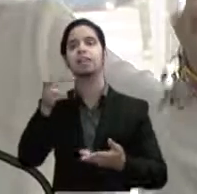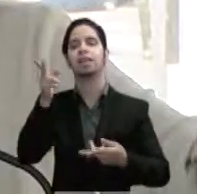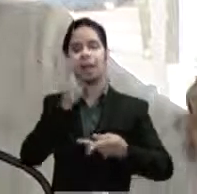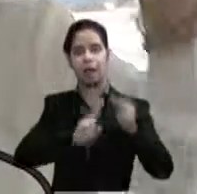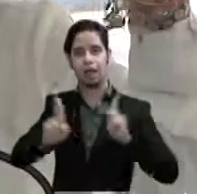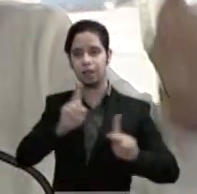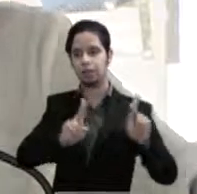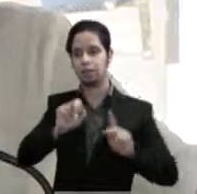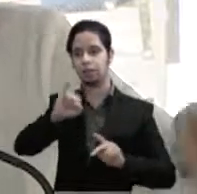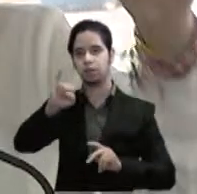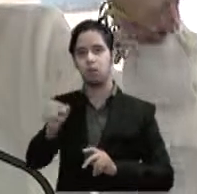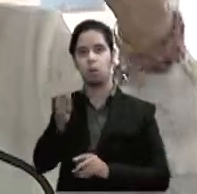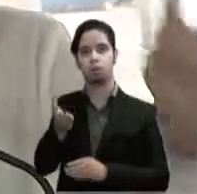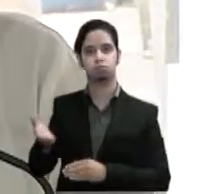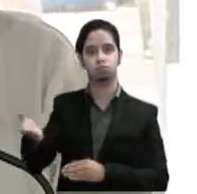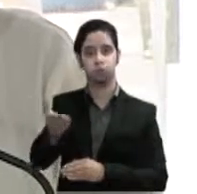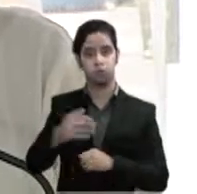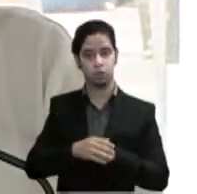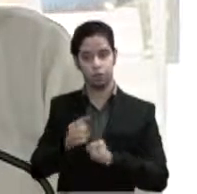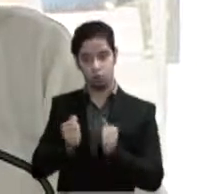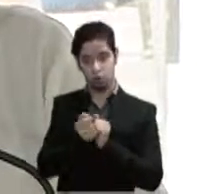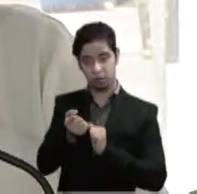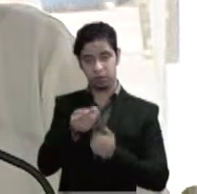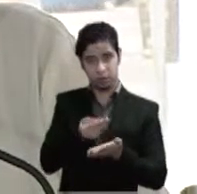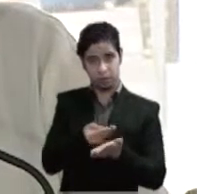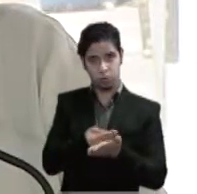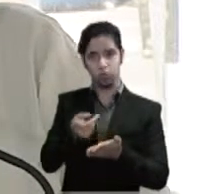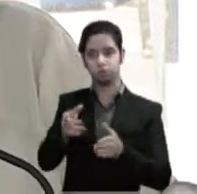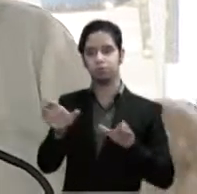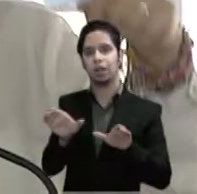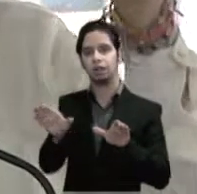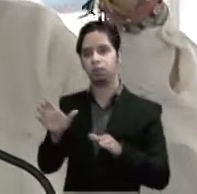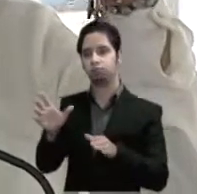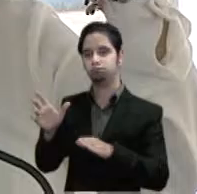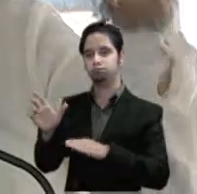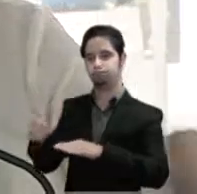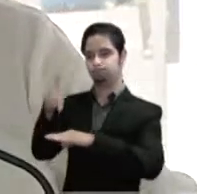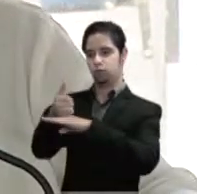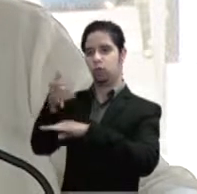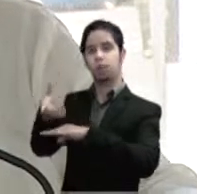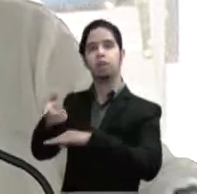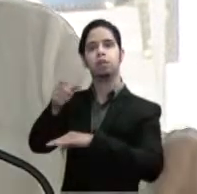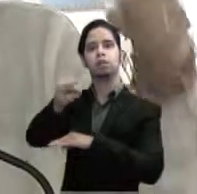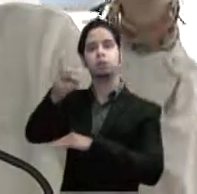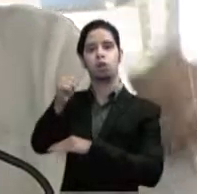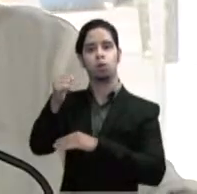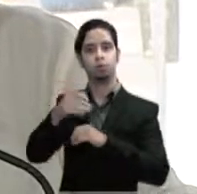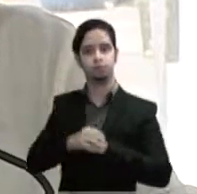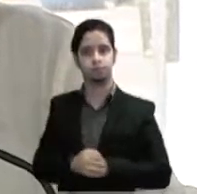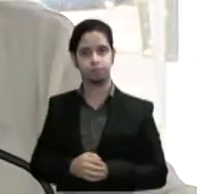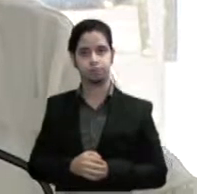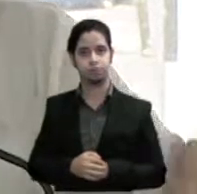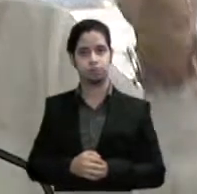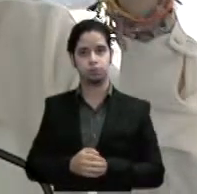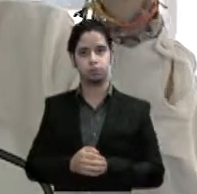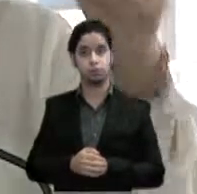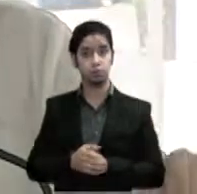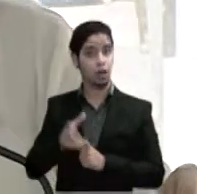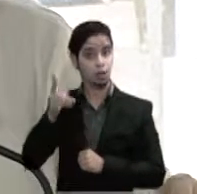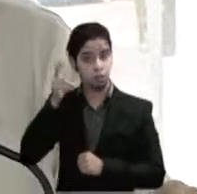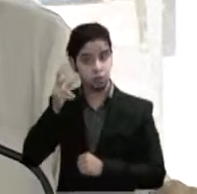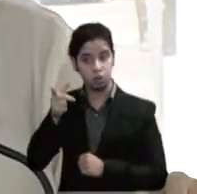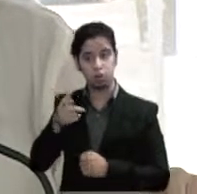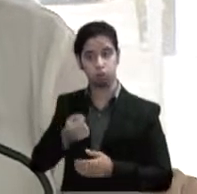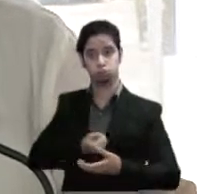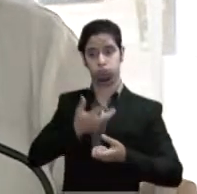que se hace la obra en San Juan. Ha escuchado expresiones de la alcaldesa de San Juan, Carmen Yulín Cruz,